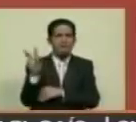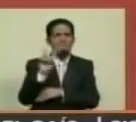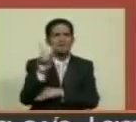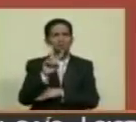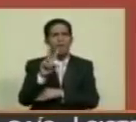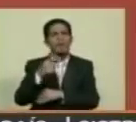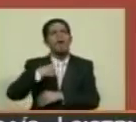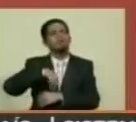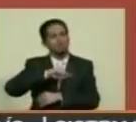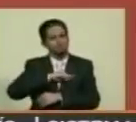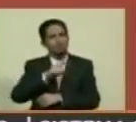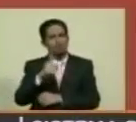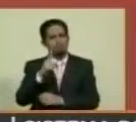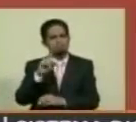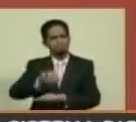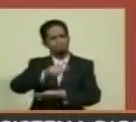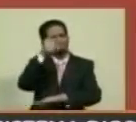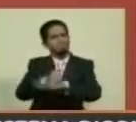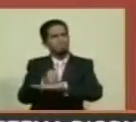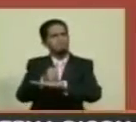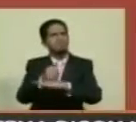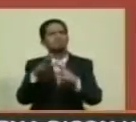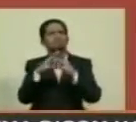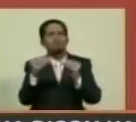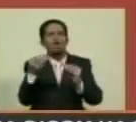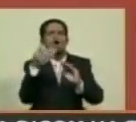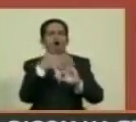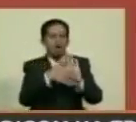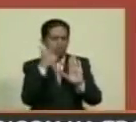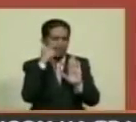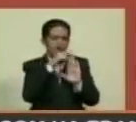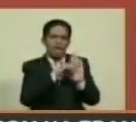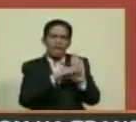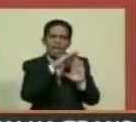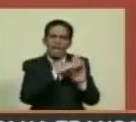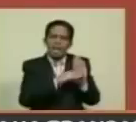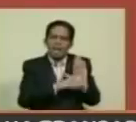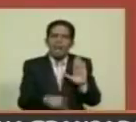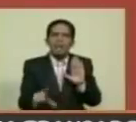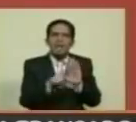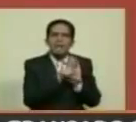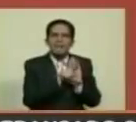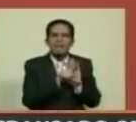Nosotros sí los vamos a imputar en base a lo que está establecido en esta Constitución y en las leyes de la República.